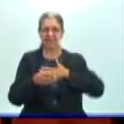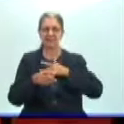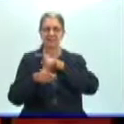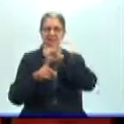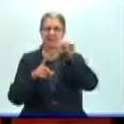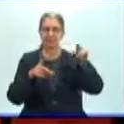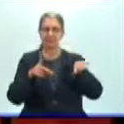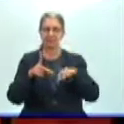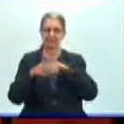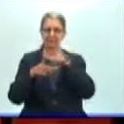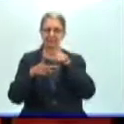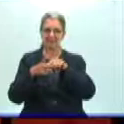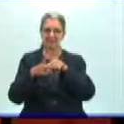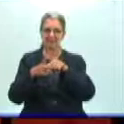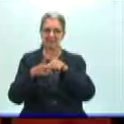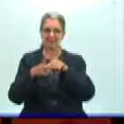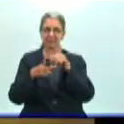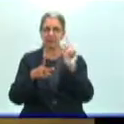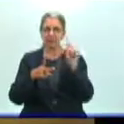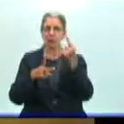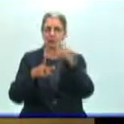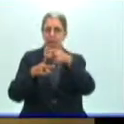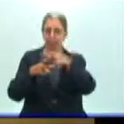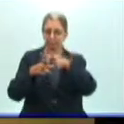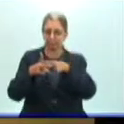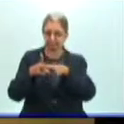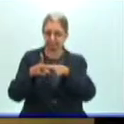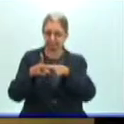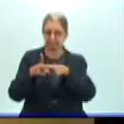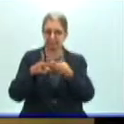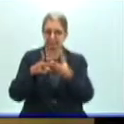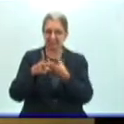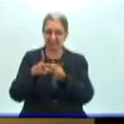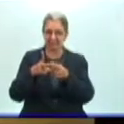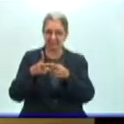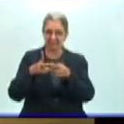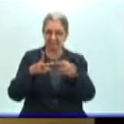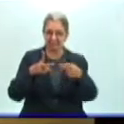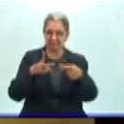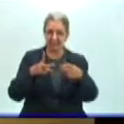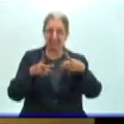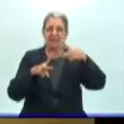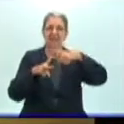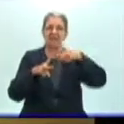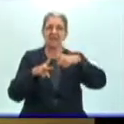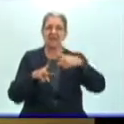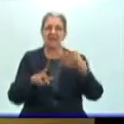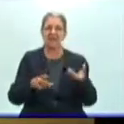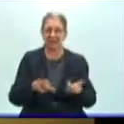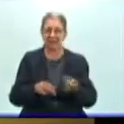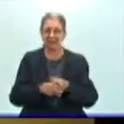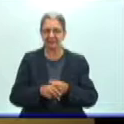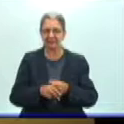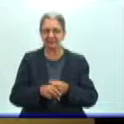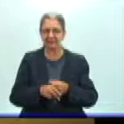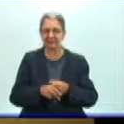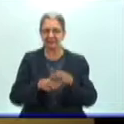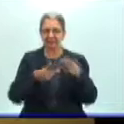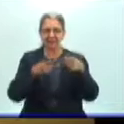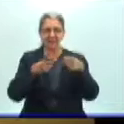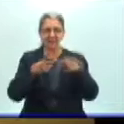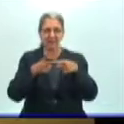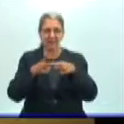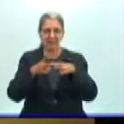secante y el otro es tangente. Recuerda también que la recta tangente es perpendicular